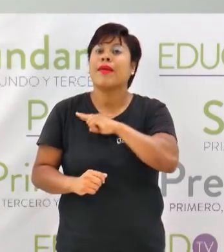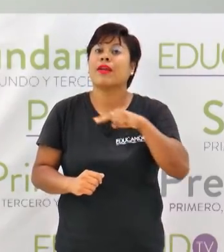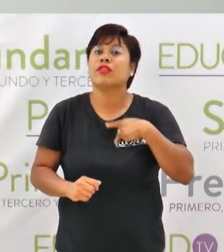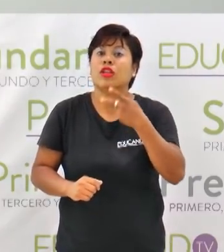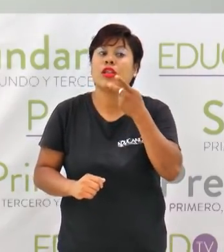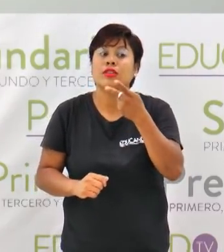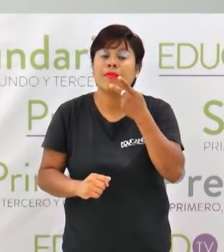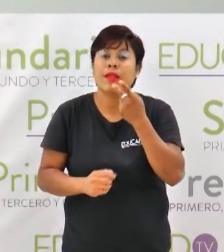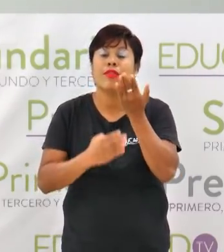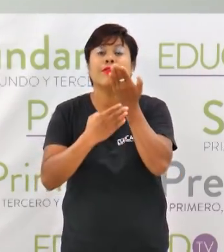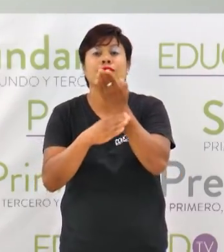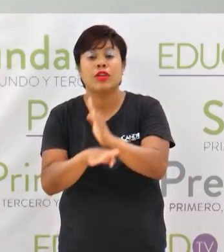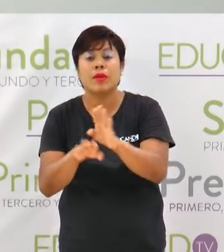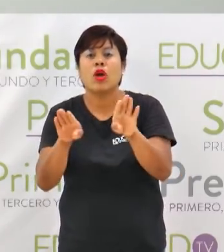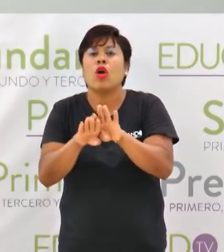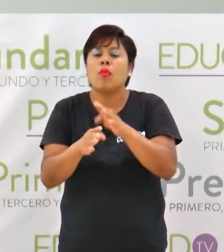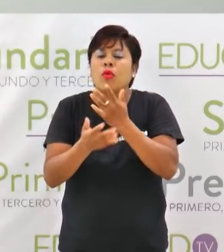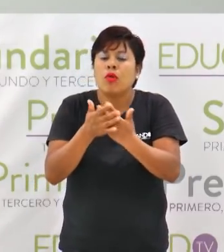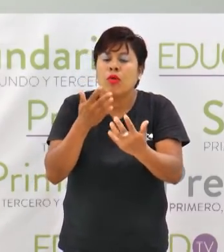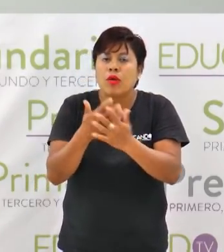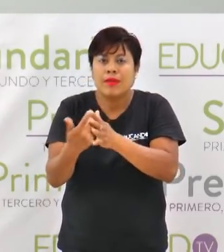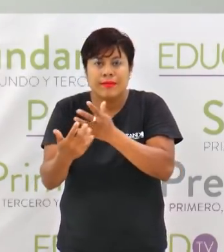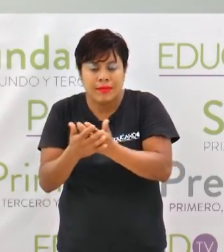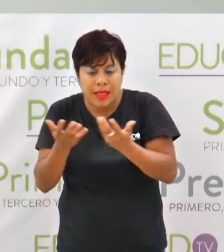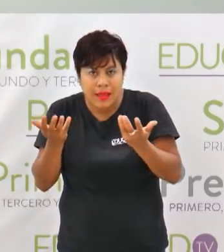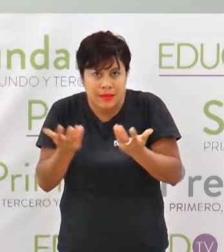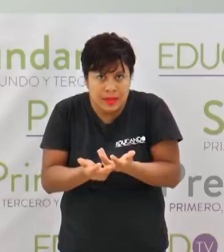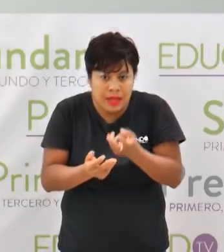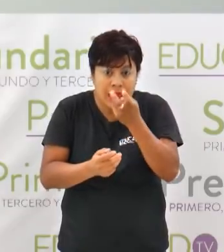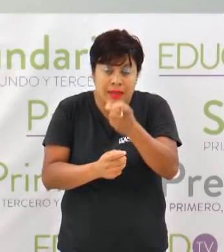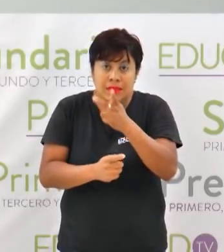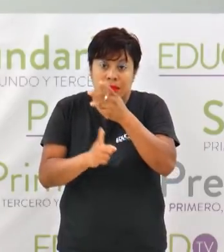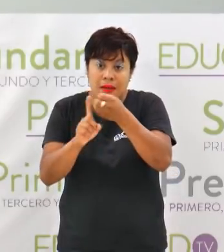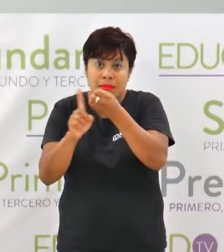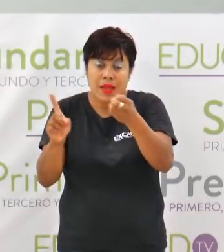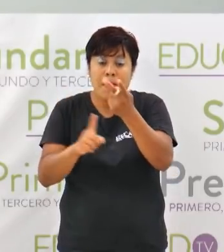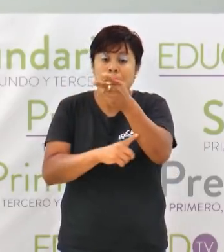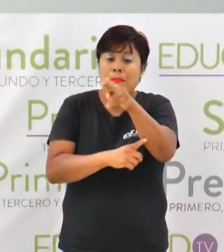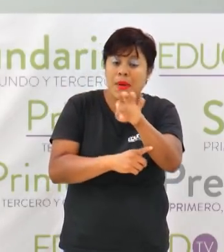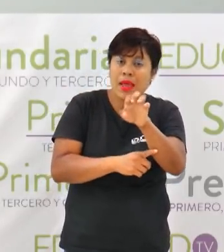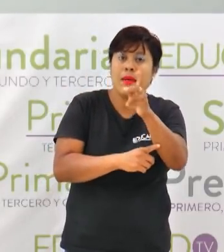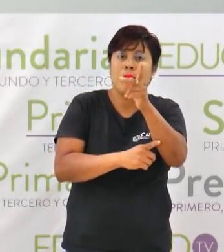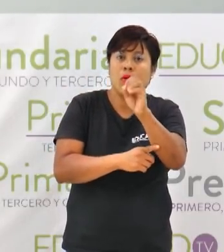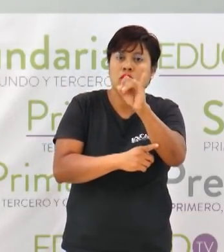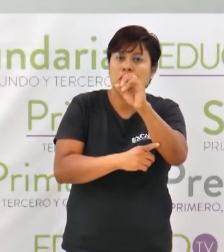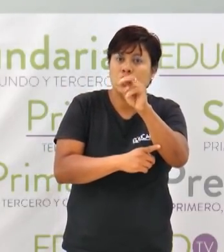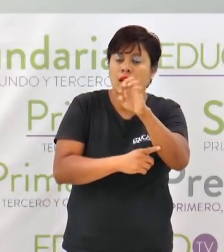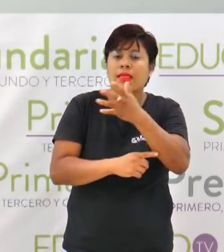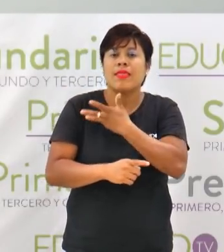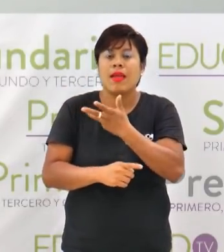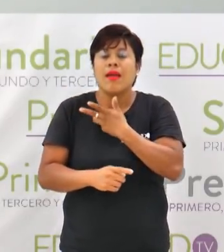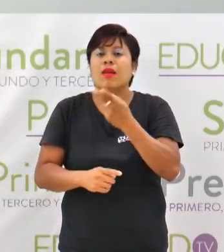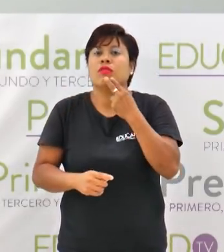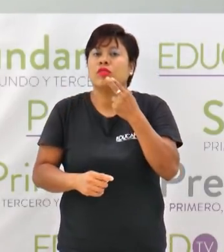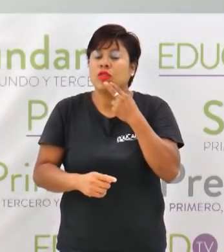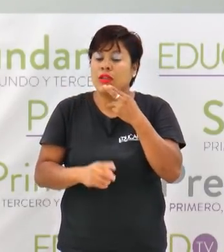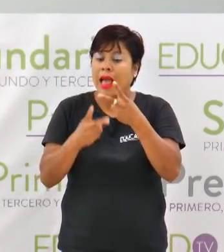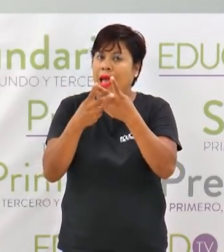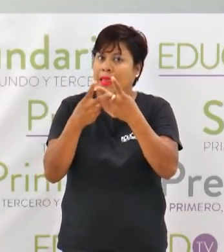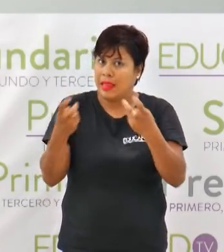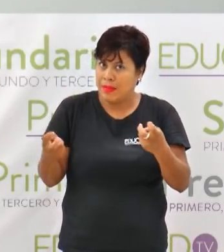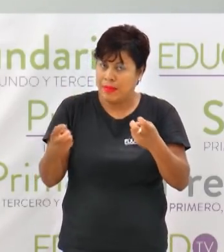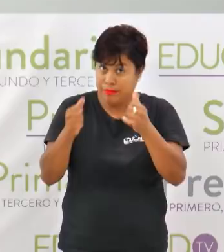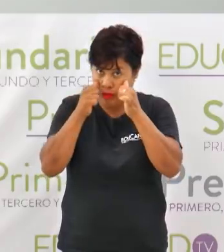estamos hablando sobre cómo hacer que estas frases preposicionales tengan función